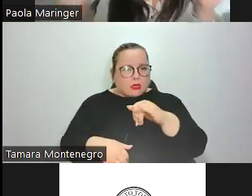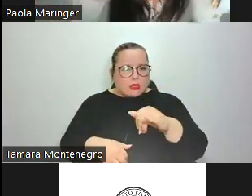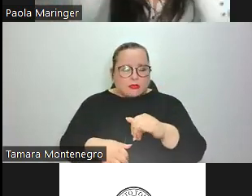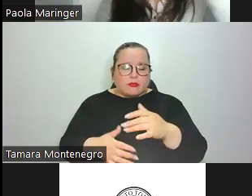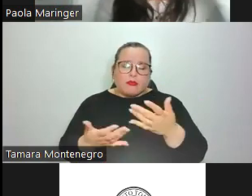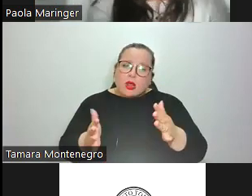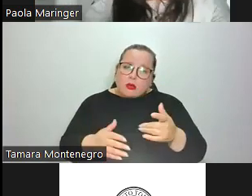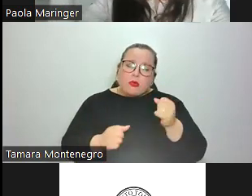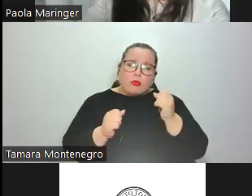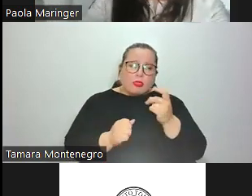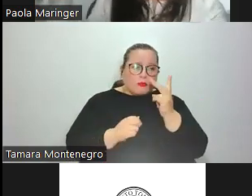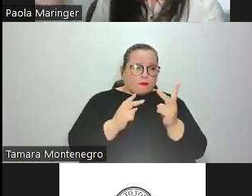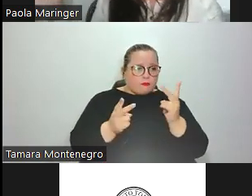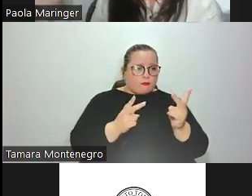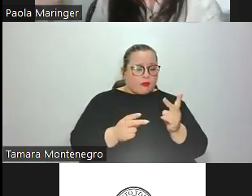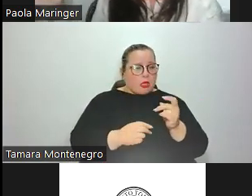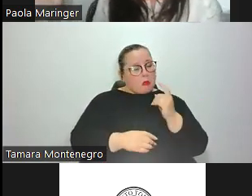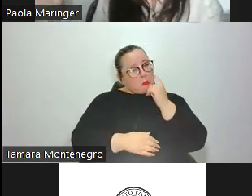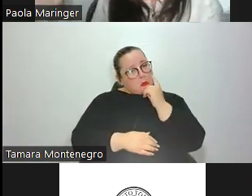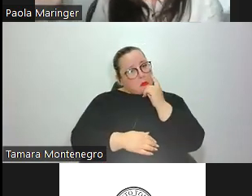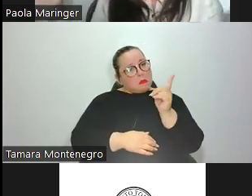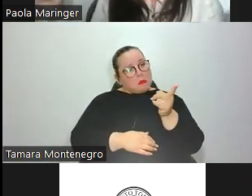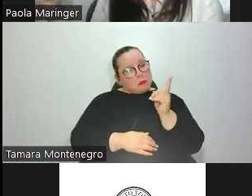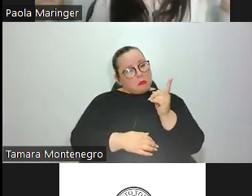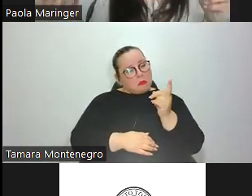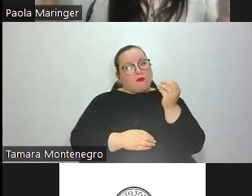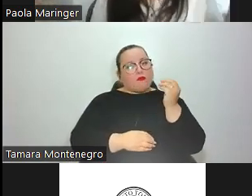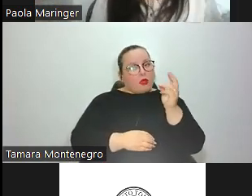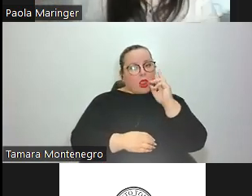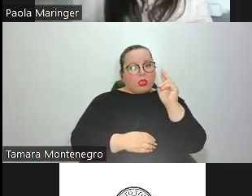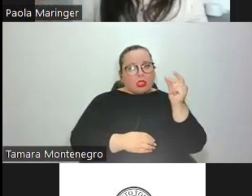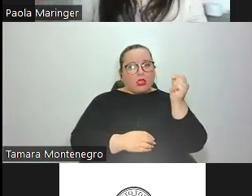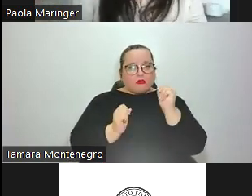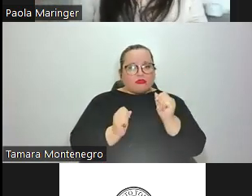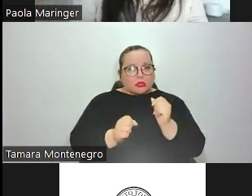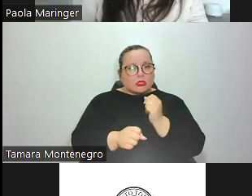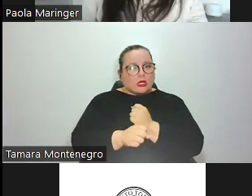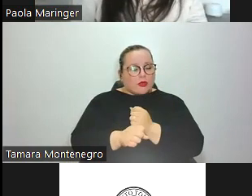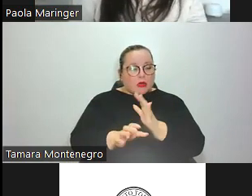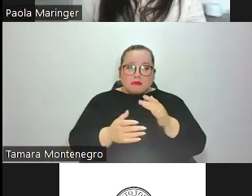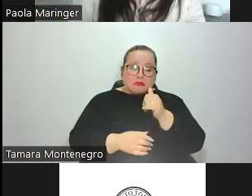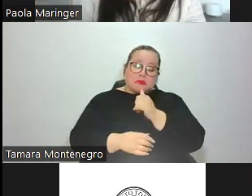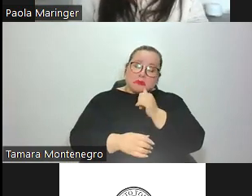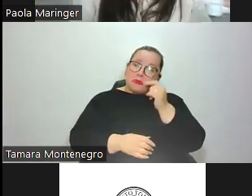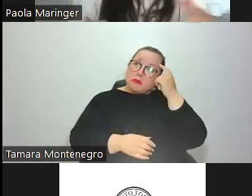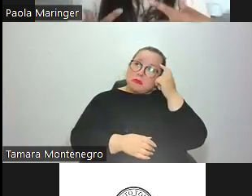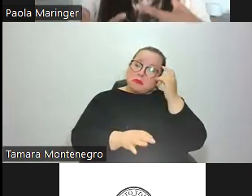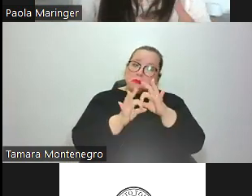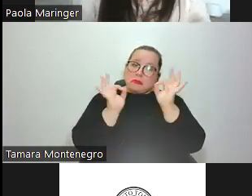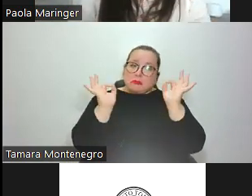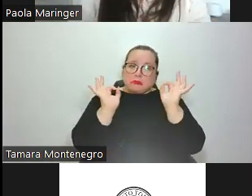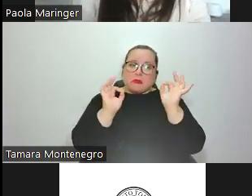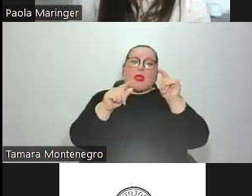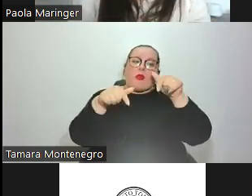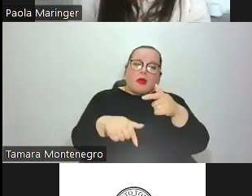ver, se nos pueden empezar a abrir esas ventanitas que no habíamos visto. Ahora que es tan fácil tener